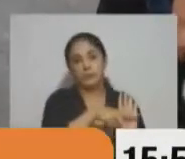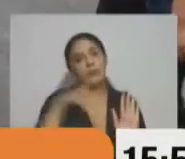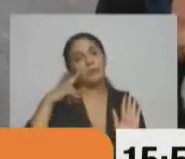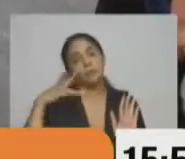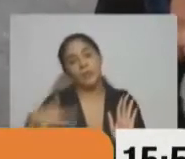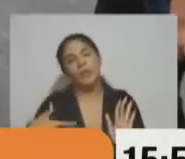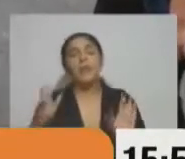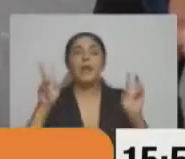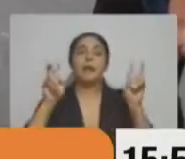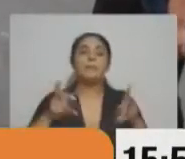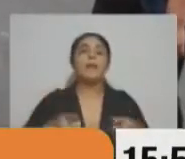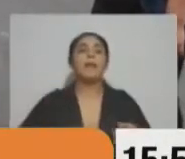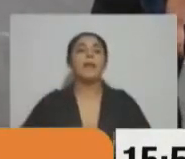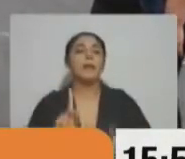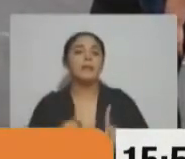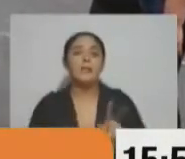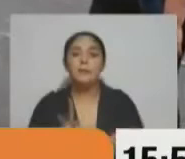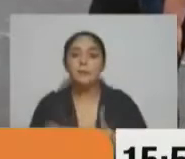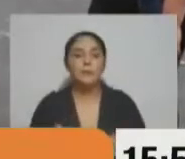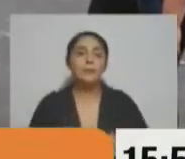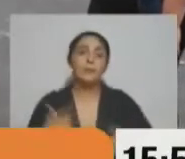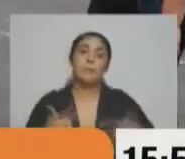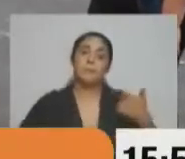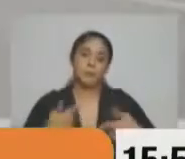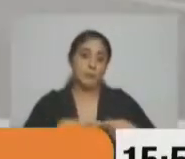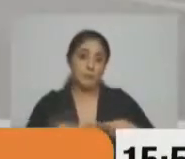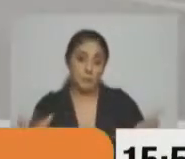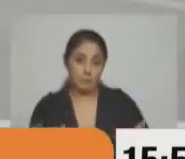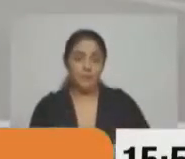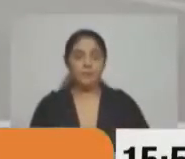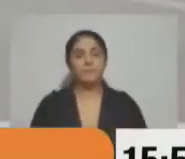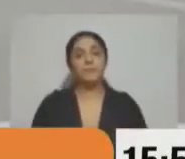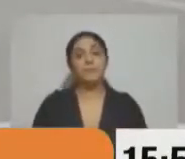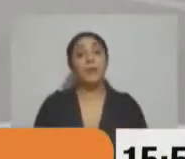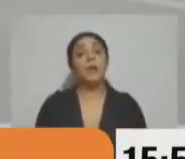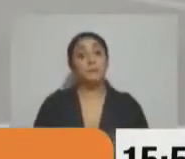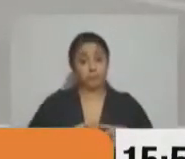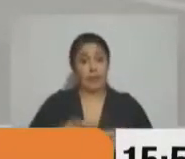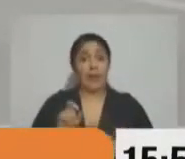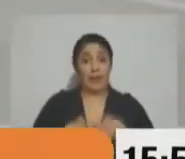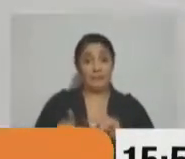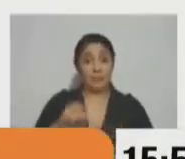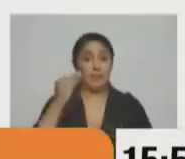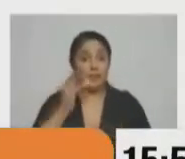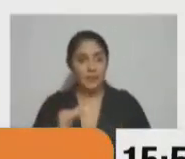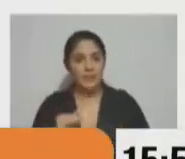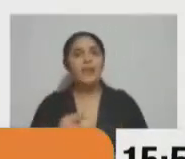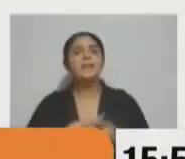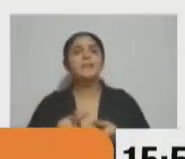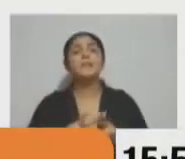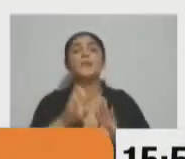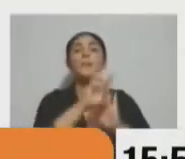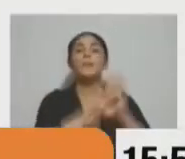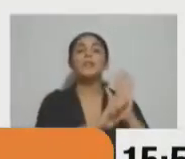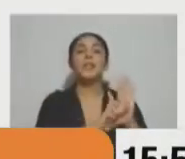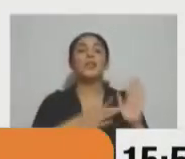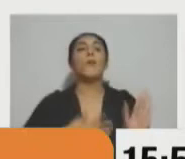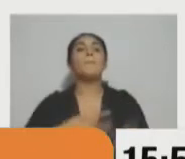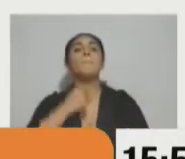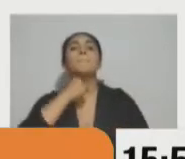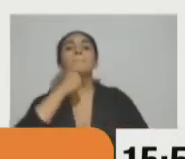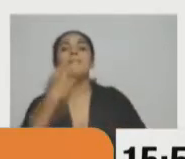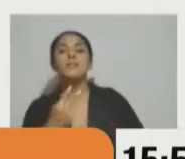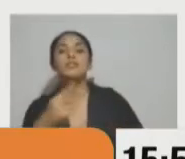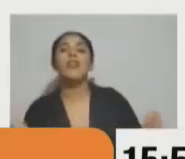para ver quién iba a poder como llevar las decisiones, quién iba a ser el líder o la lideresa dentro